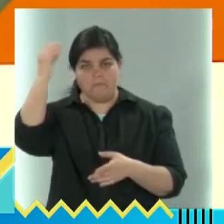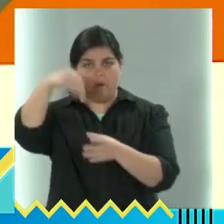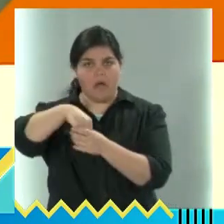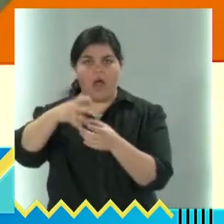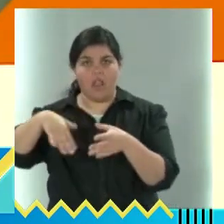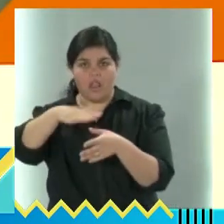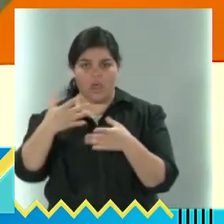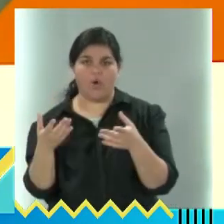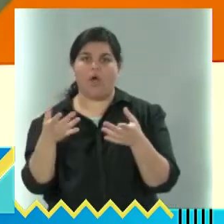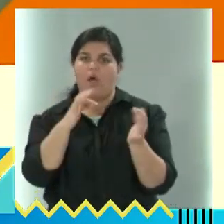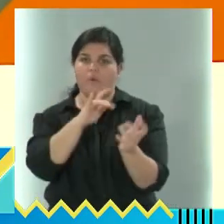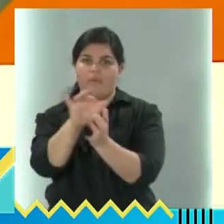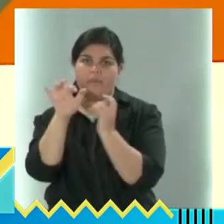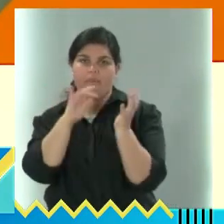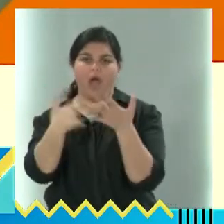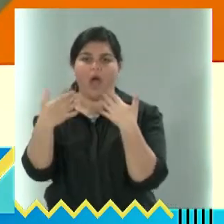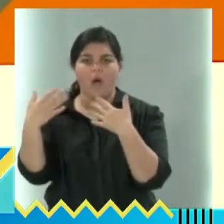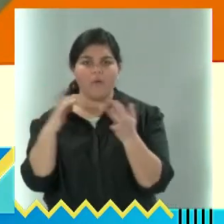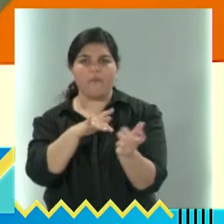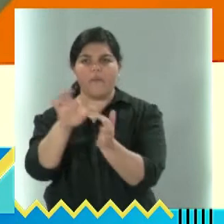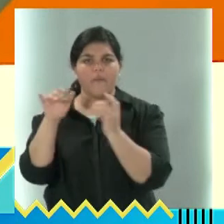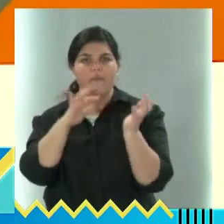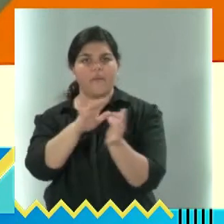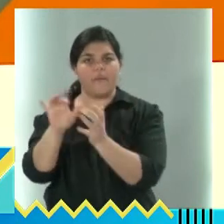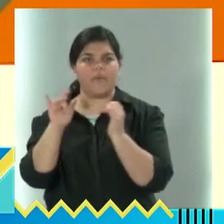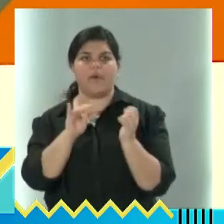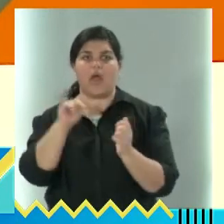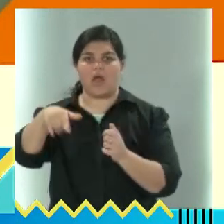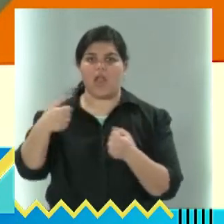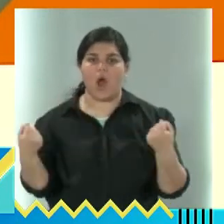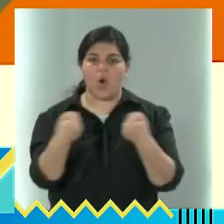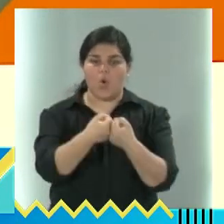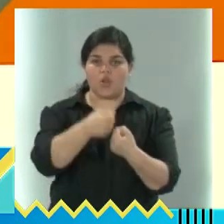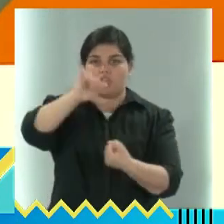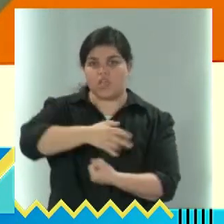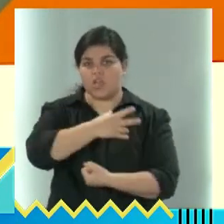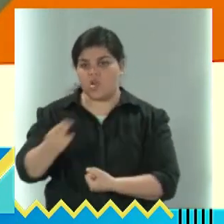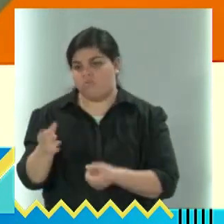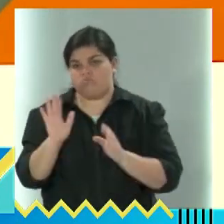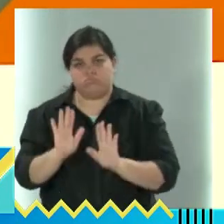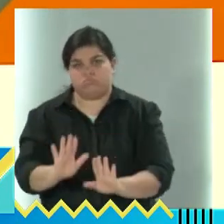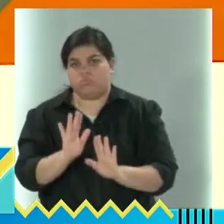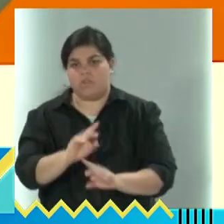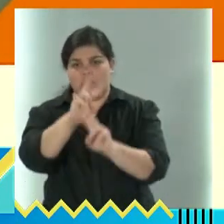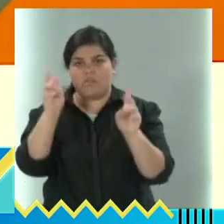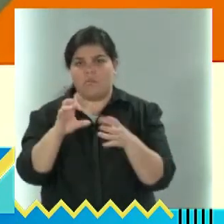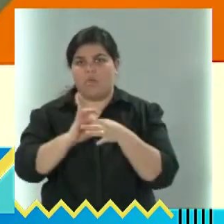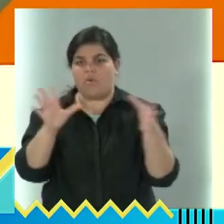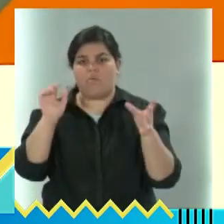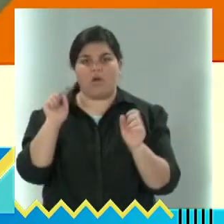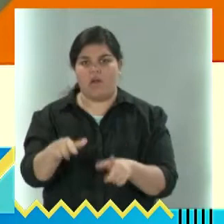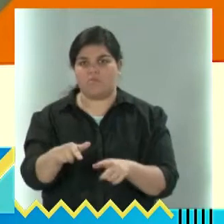para hablar sobre lo que se trate, y que exista o no consenso es propio de una actividad democrática y